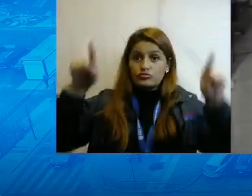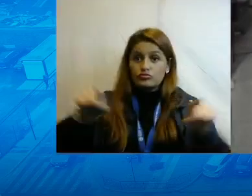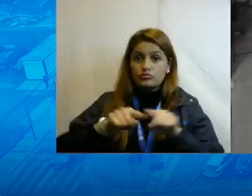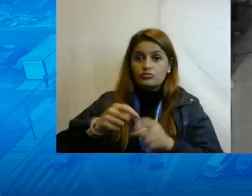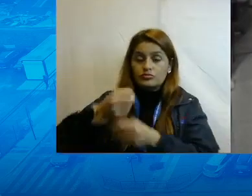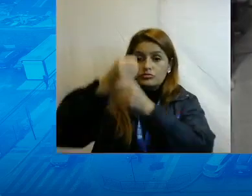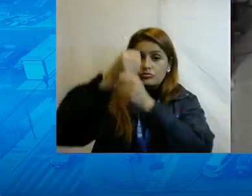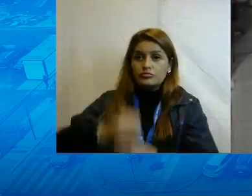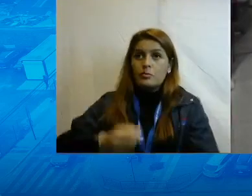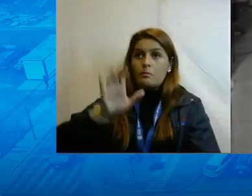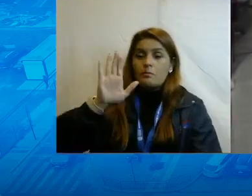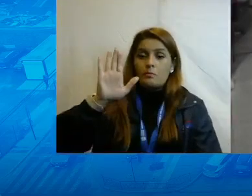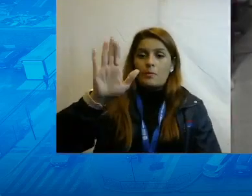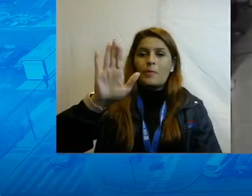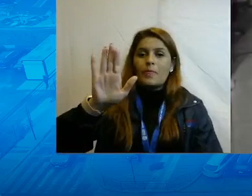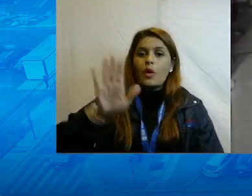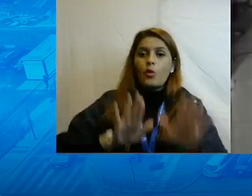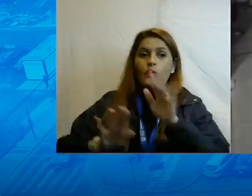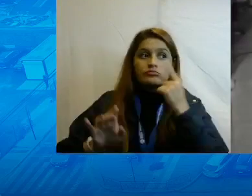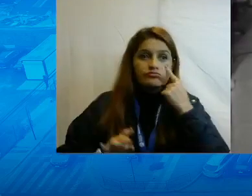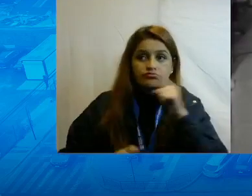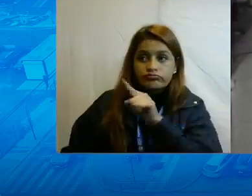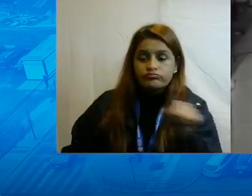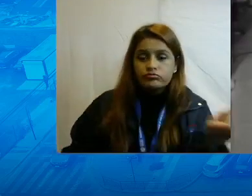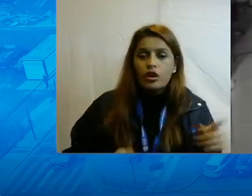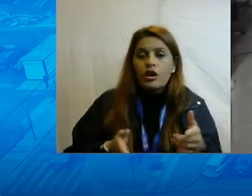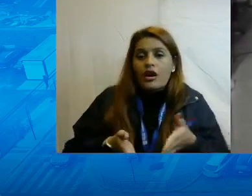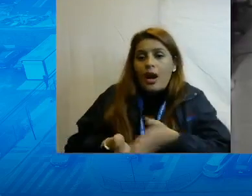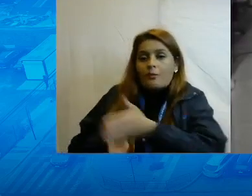Molles en la ruta Camino Valparaíso, ya que